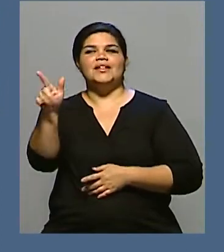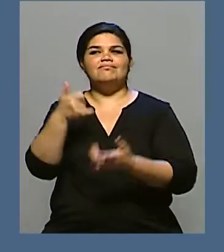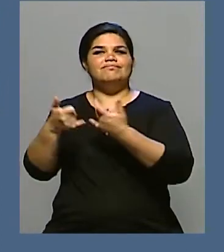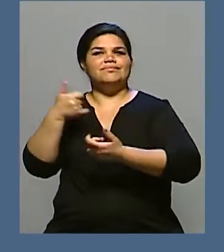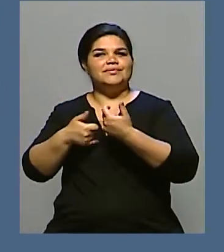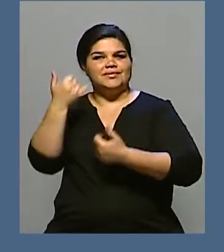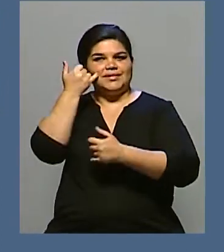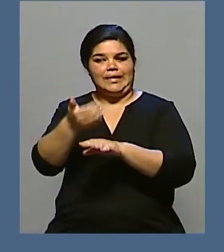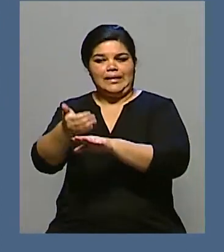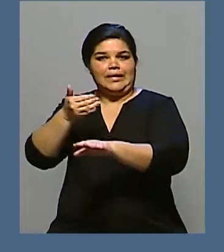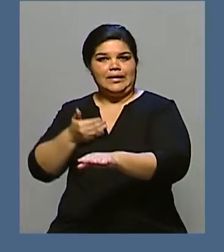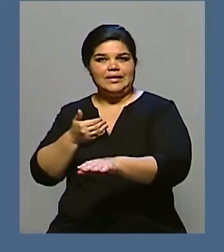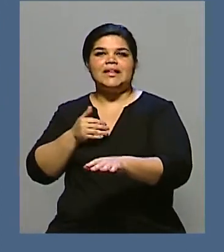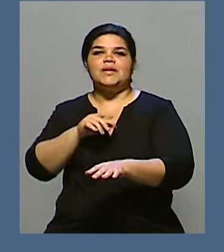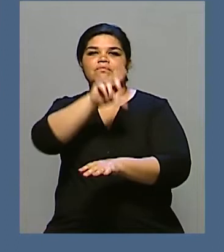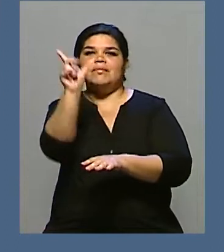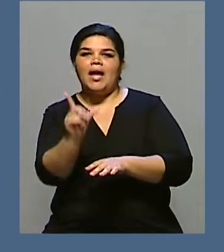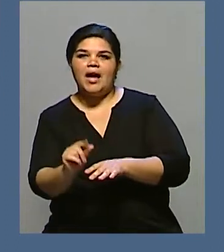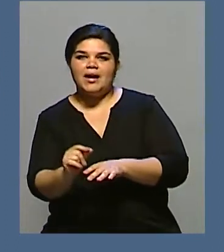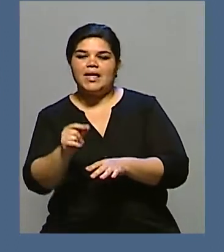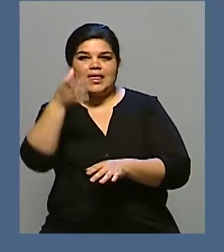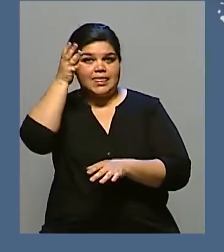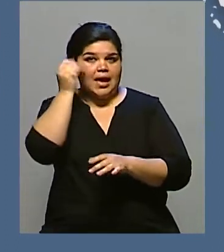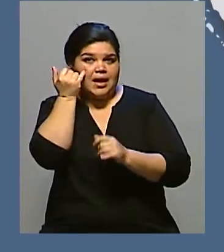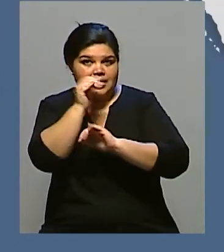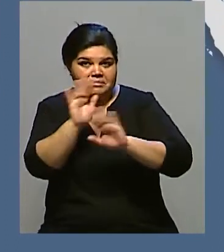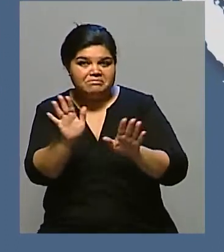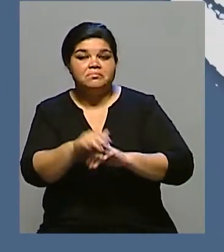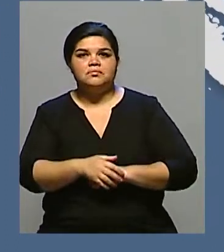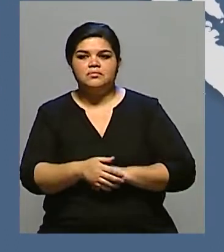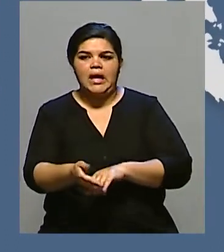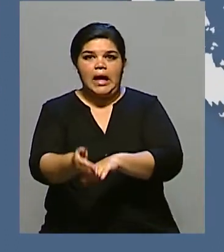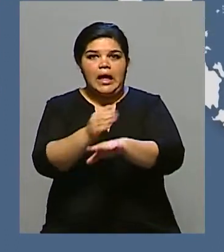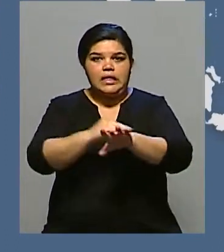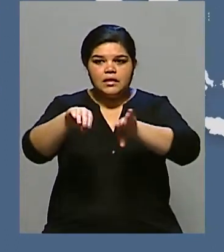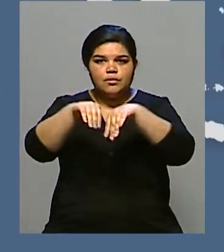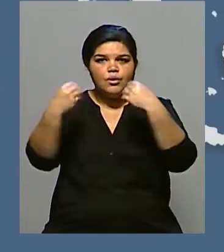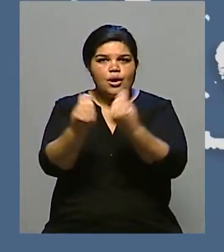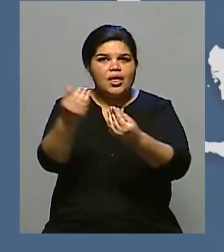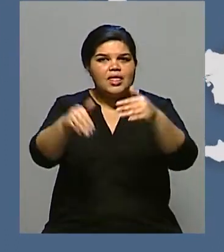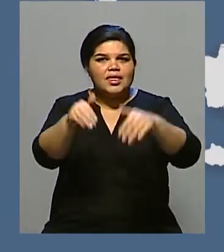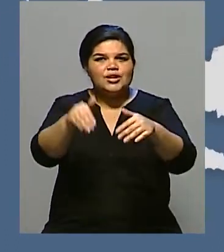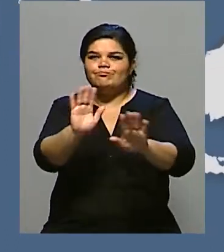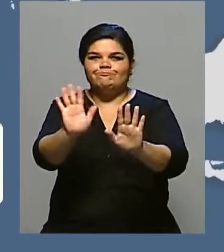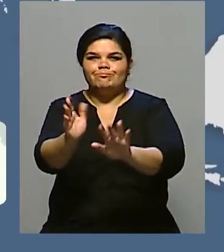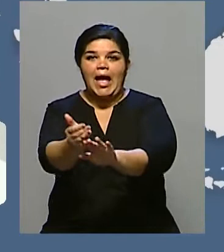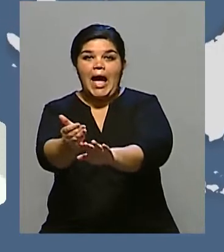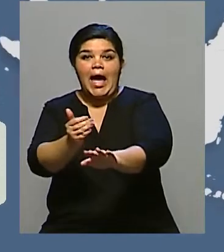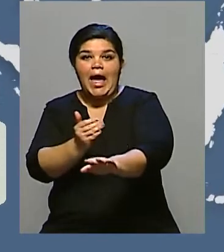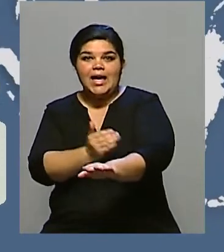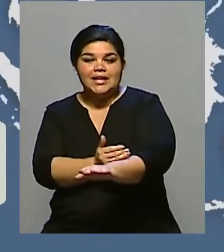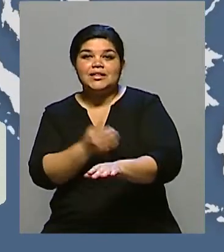este tema viene a raíz de las elecciones. Antes de hablar del resultado, nos gustaría que nos contara al público